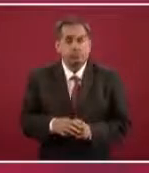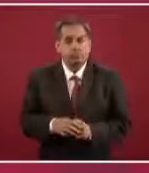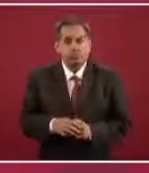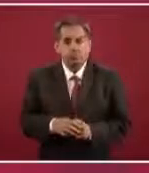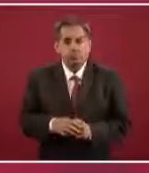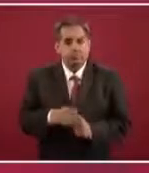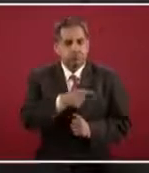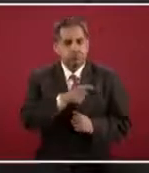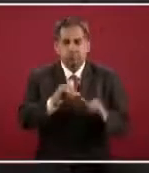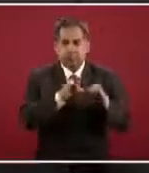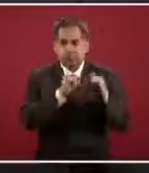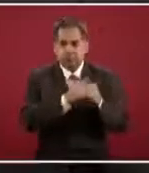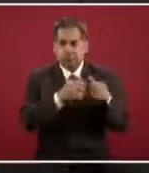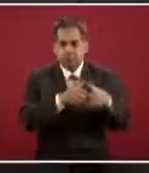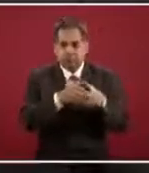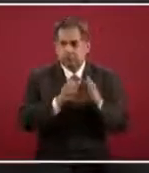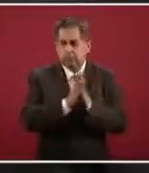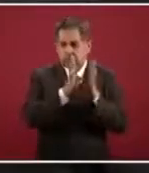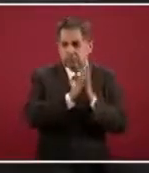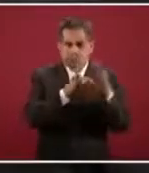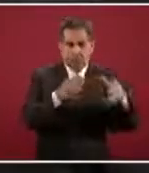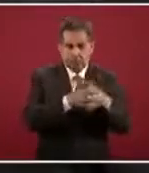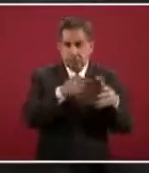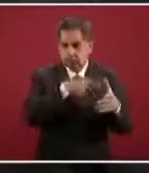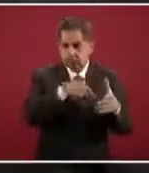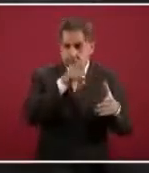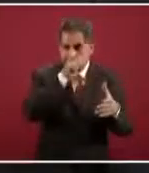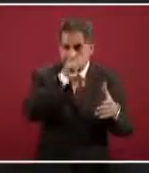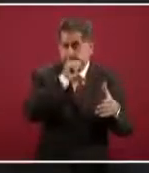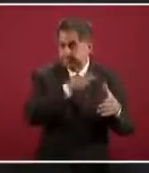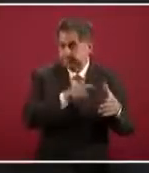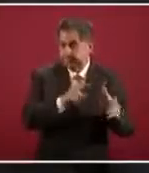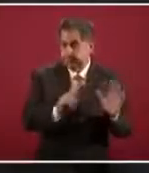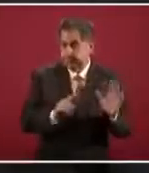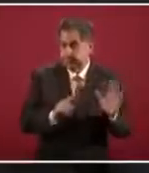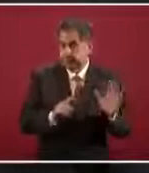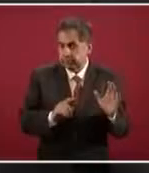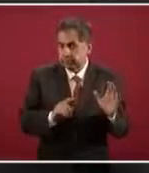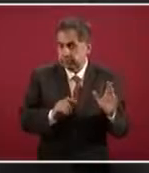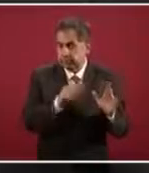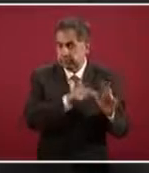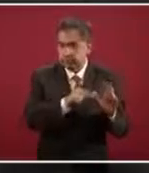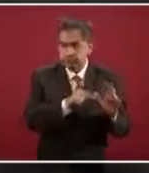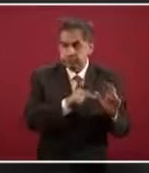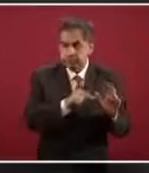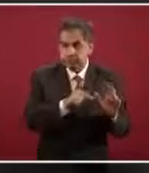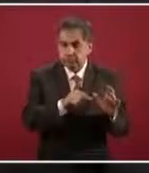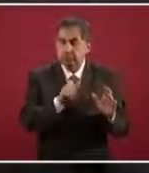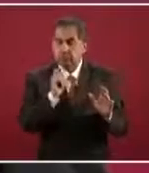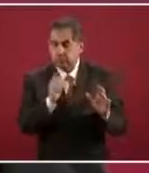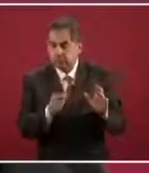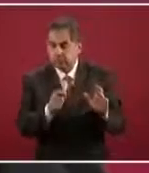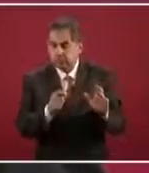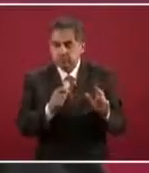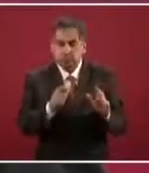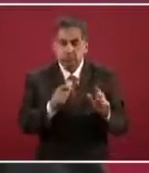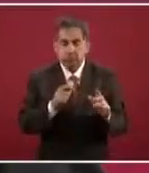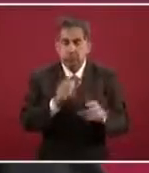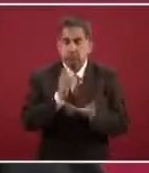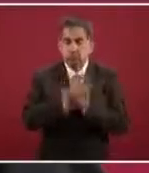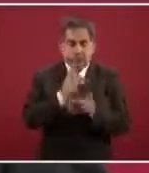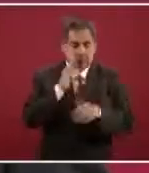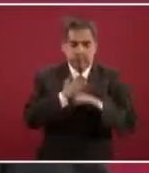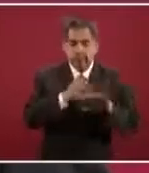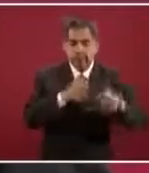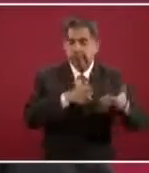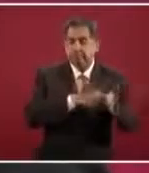esta organización que participó, sí, la UNTA no necesariamente responde